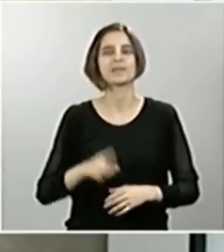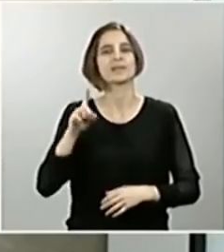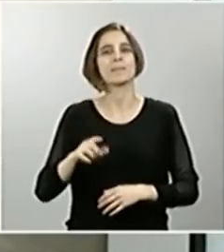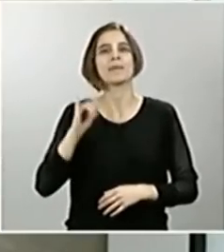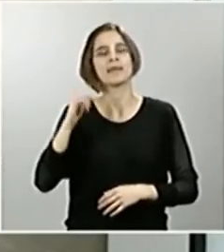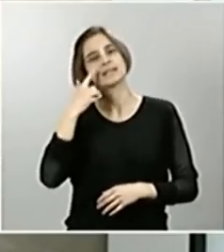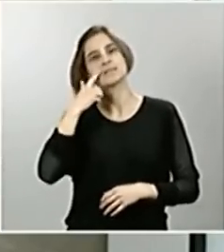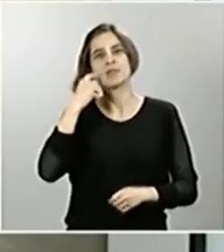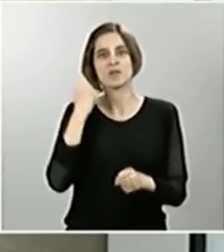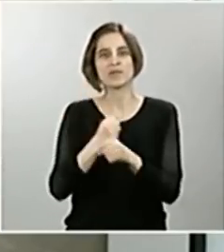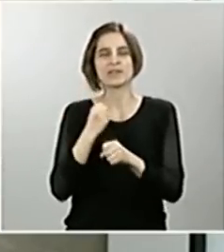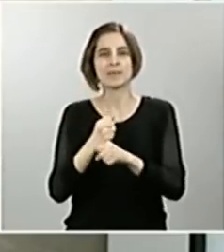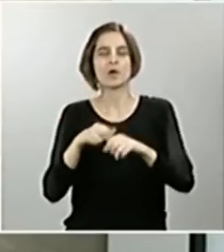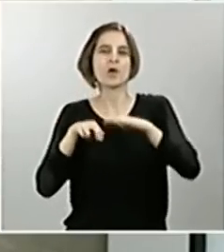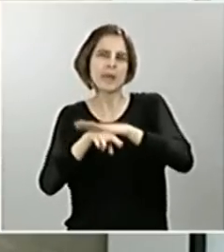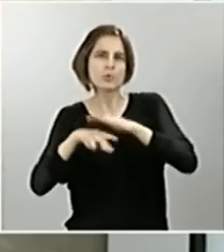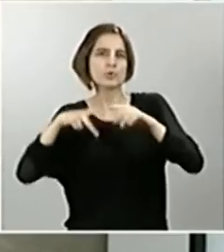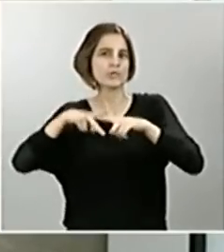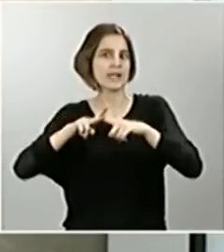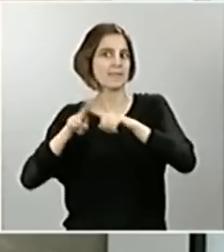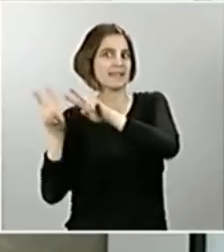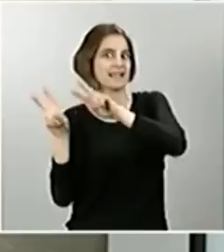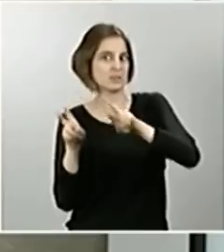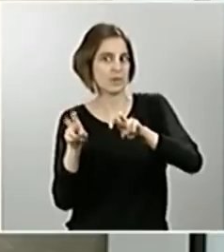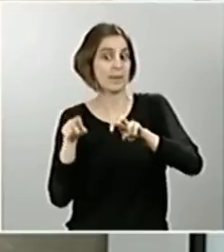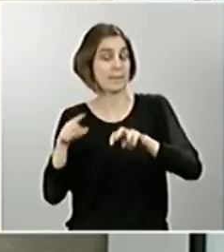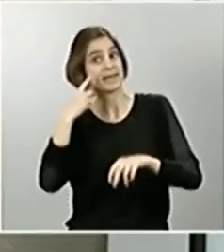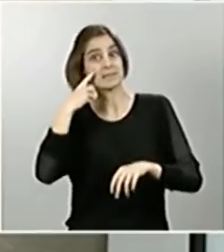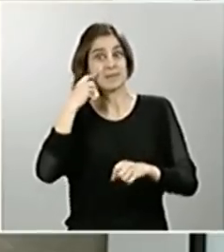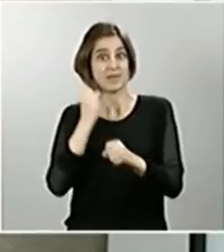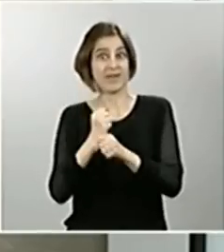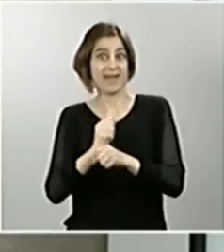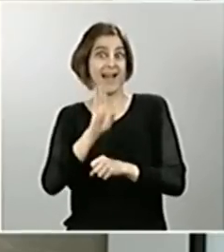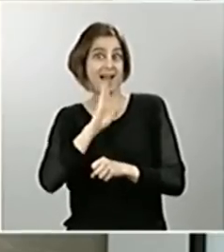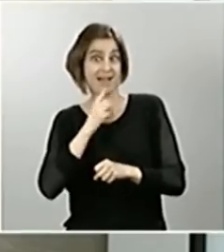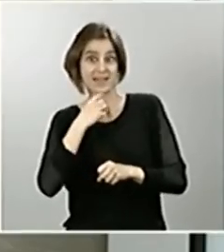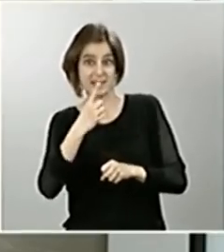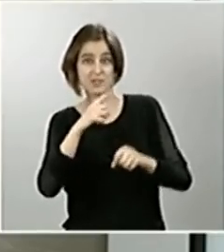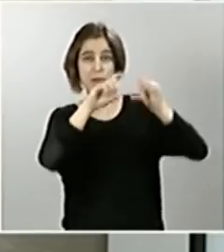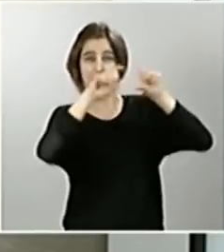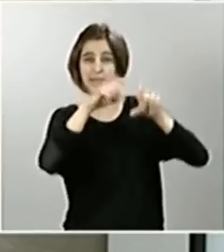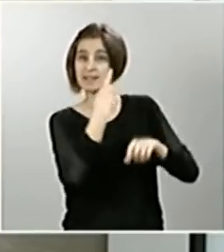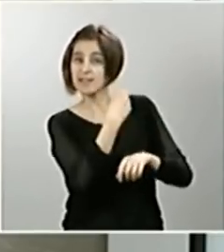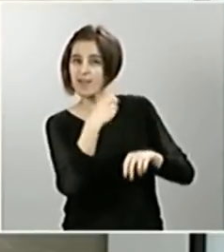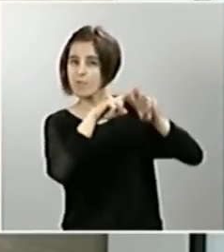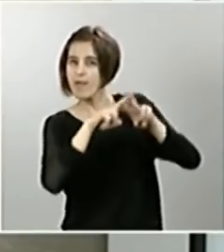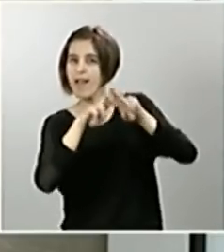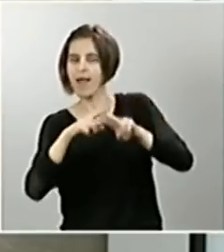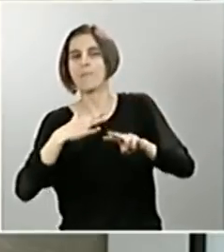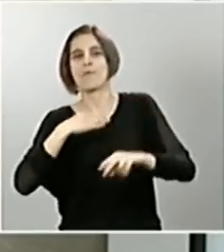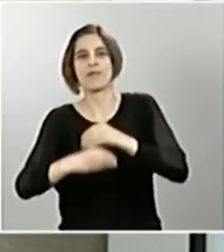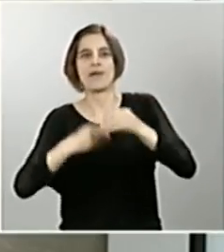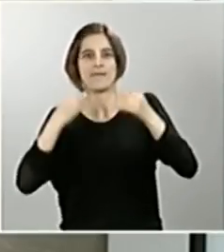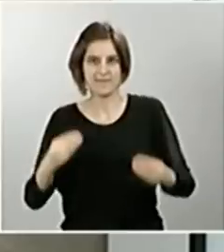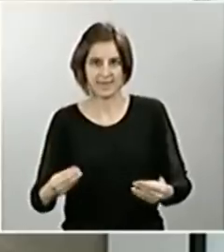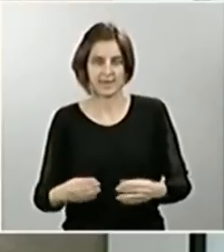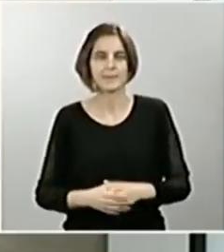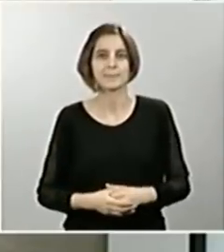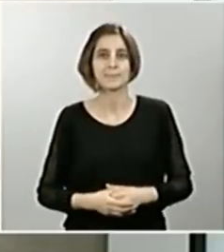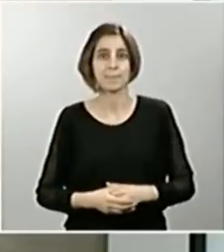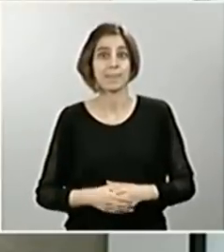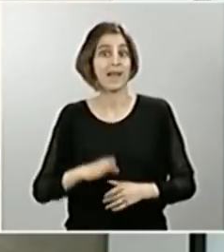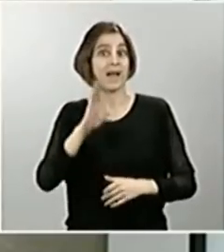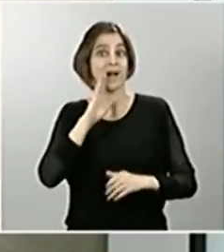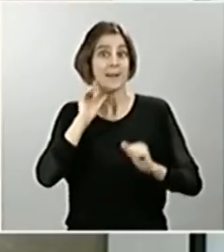para que pueda actuar en o sentido que acabamos de exponer. Termino como he empezado. Non é necesario